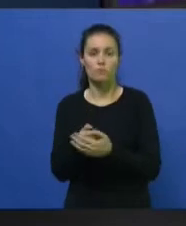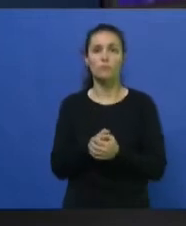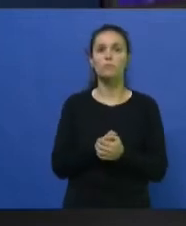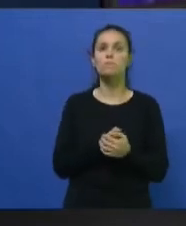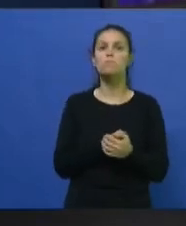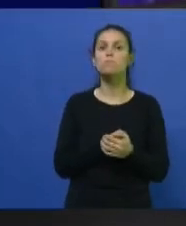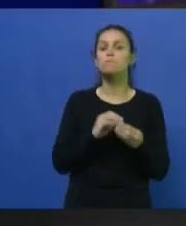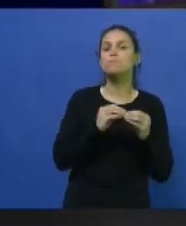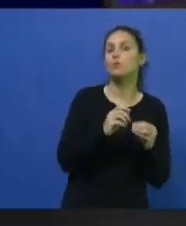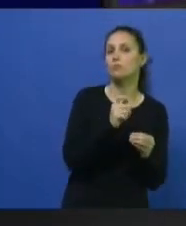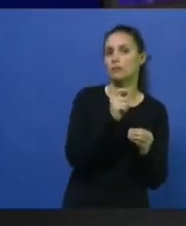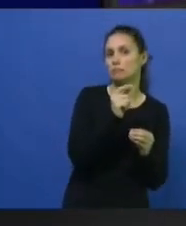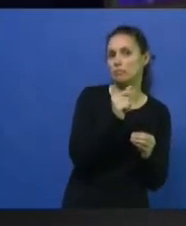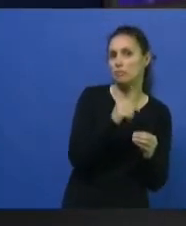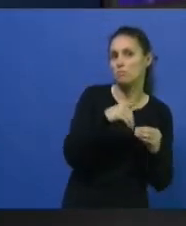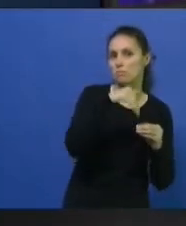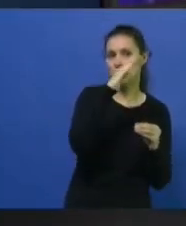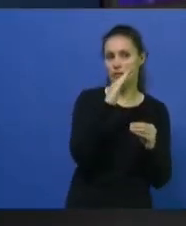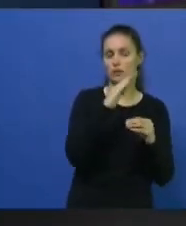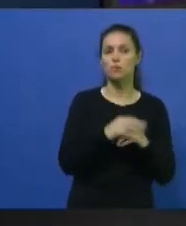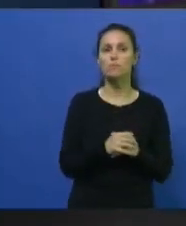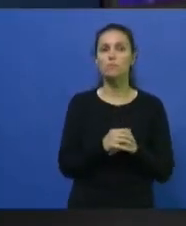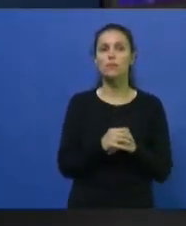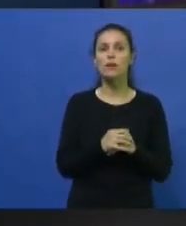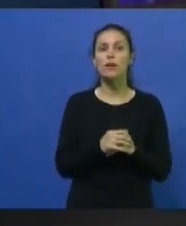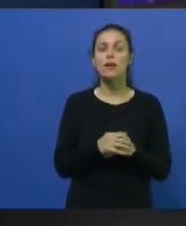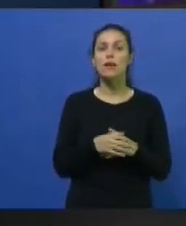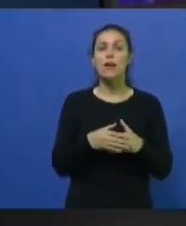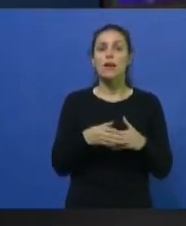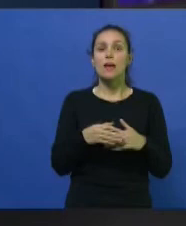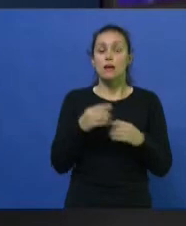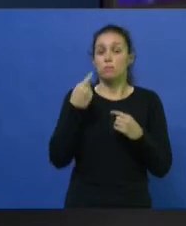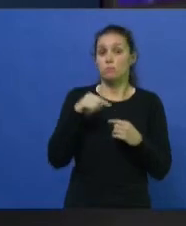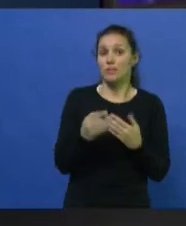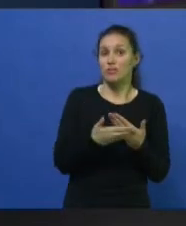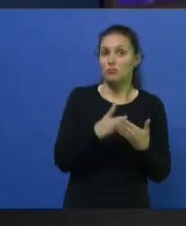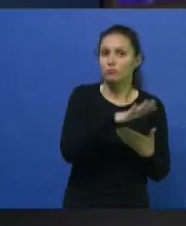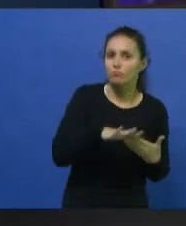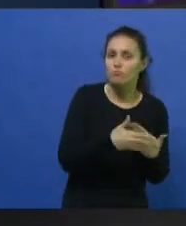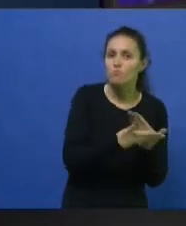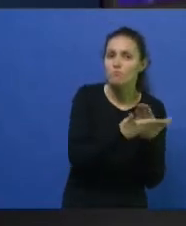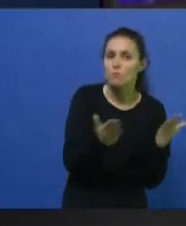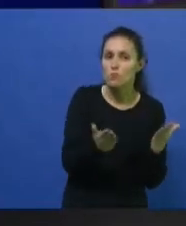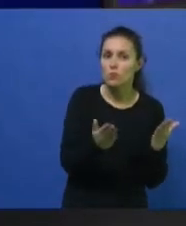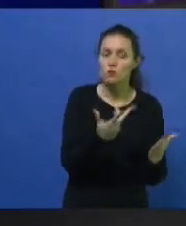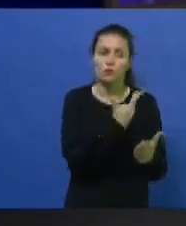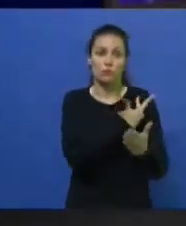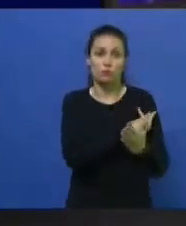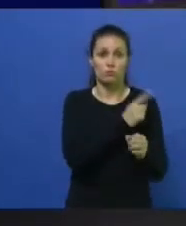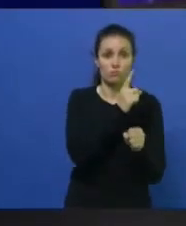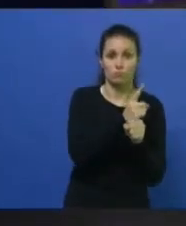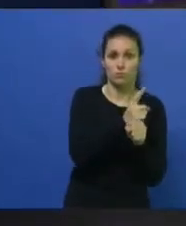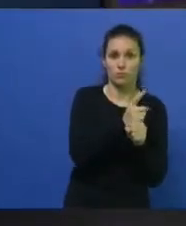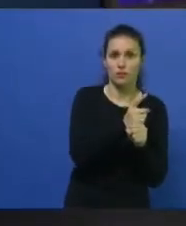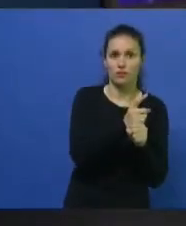pero en lo público a la hora de ir a vacunar la primero si recordemos es obligatoria a los tres meses pero cuando llegan a los centros